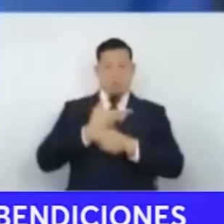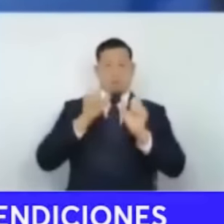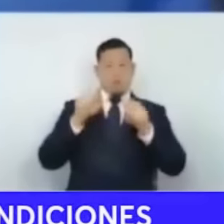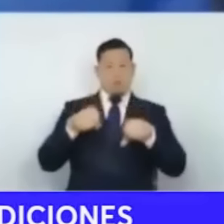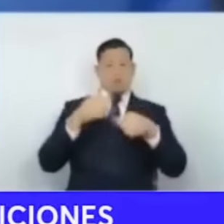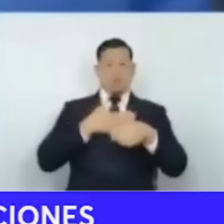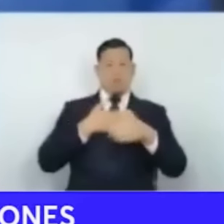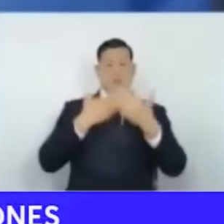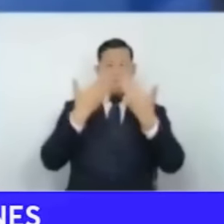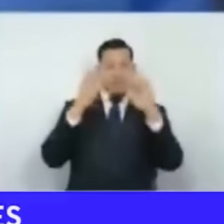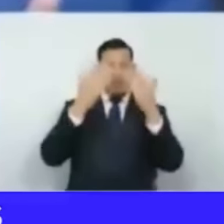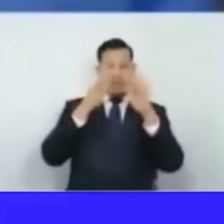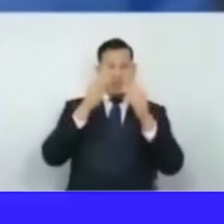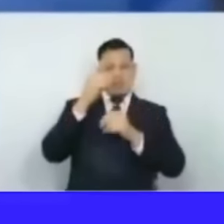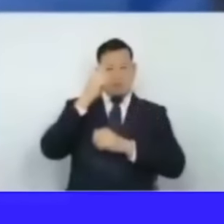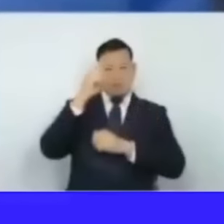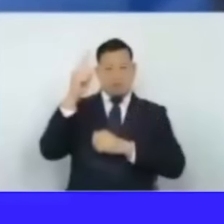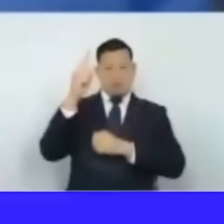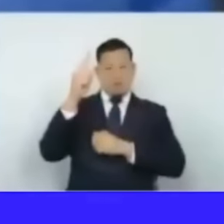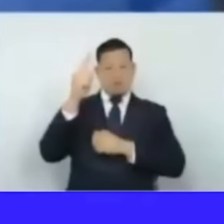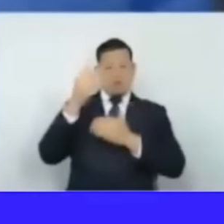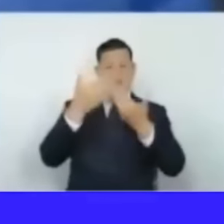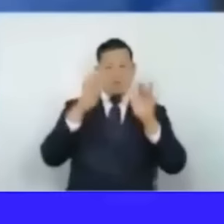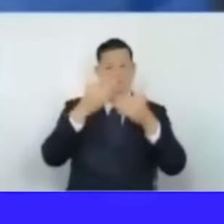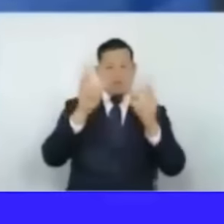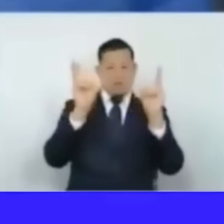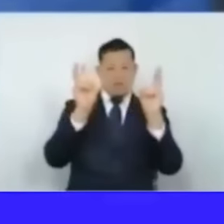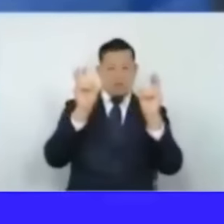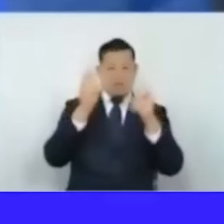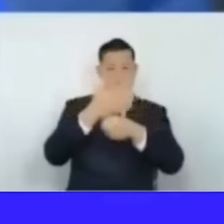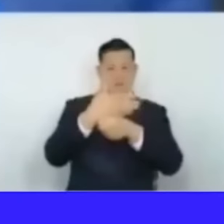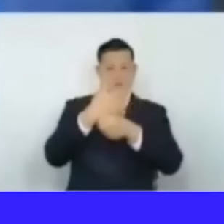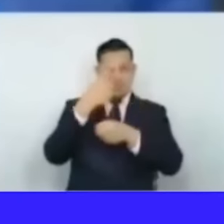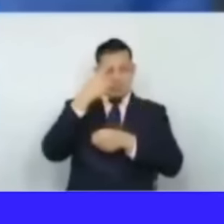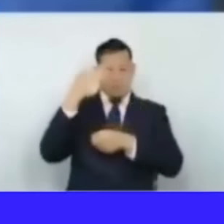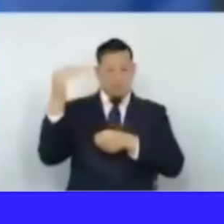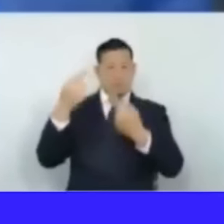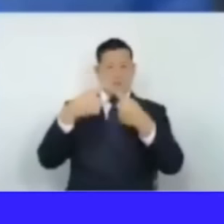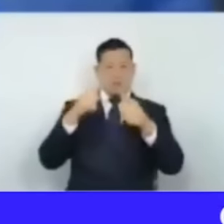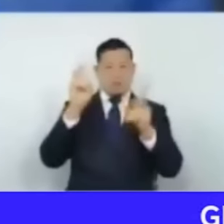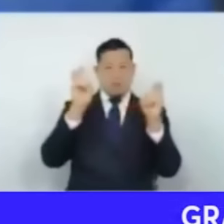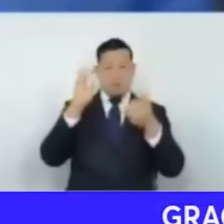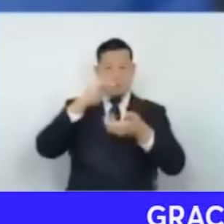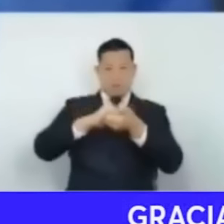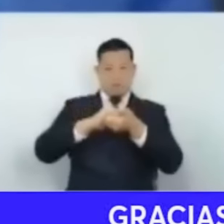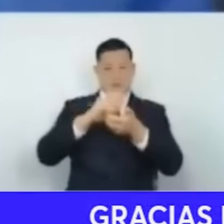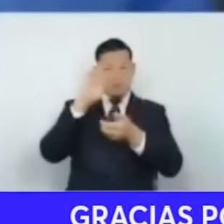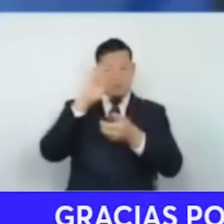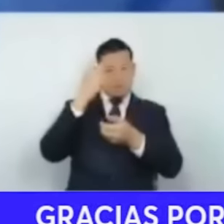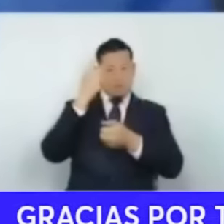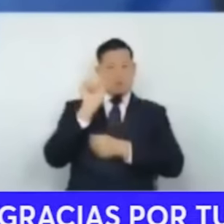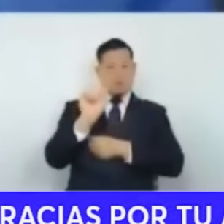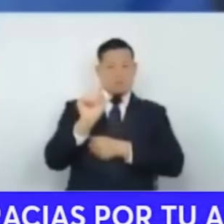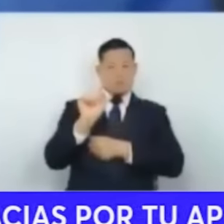diferencias ideológicas diferencias entre diversos temas Pero hay un tema que debería de unirnos Y ese tema